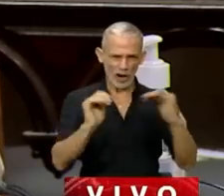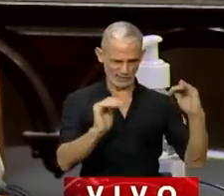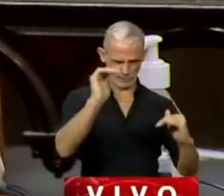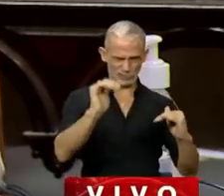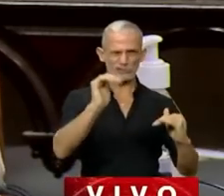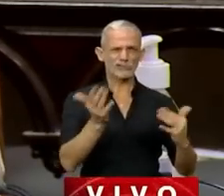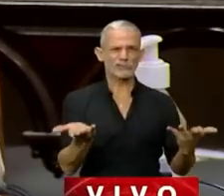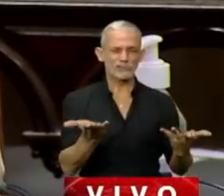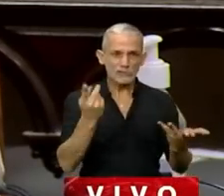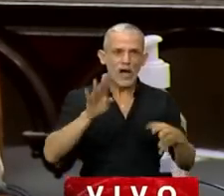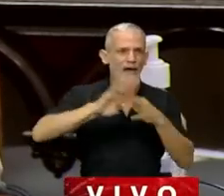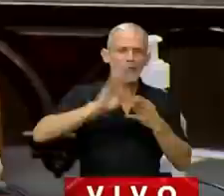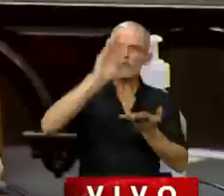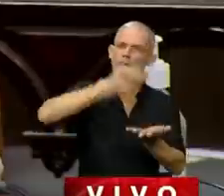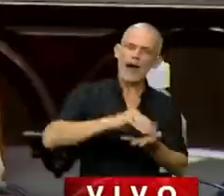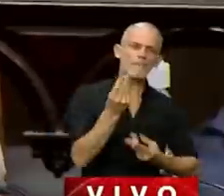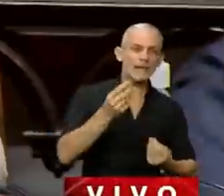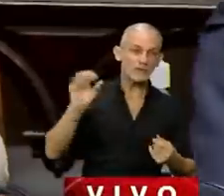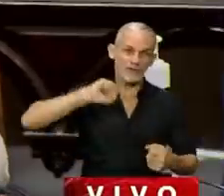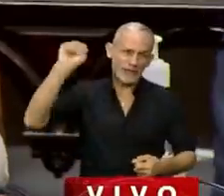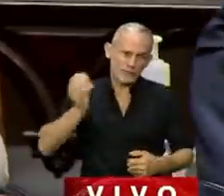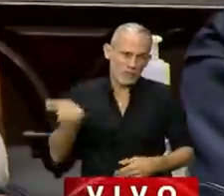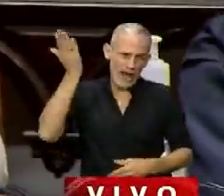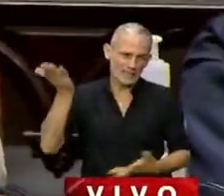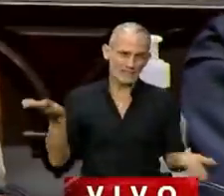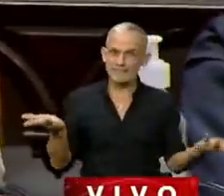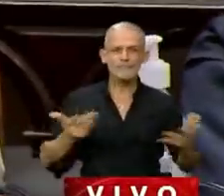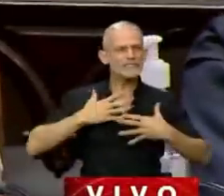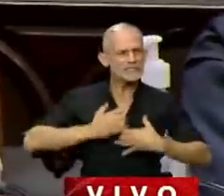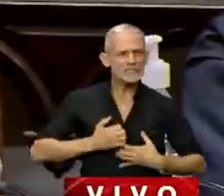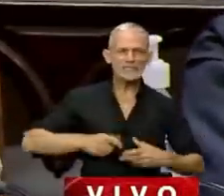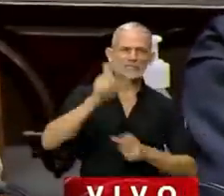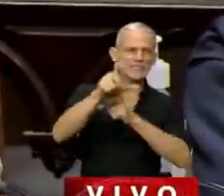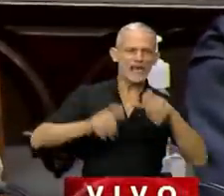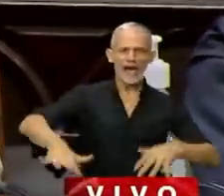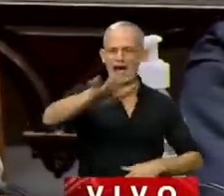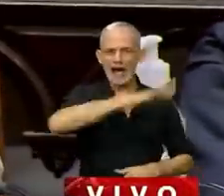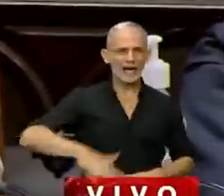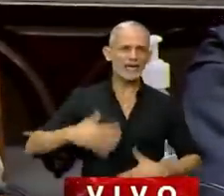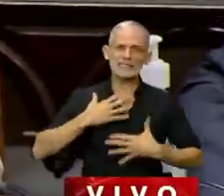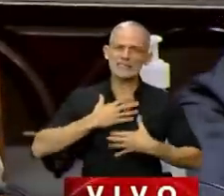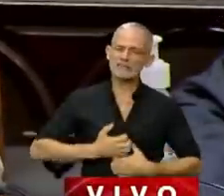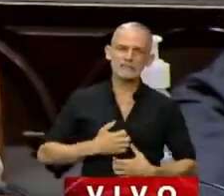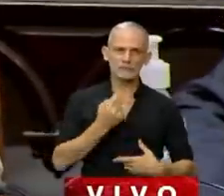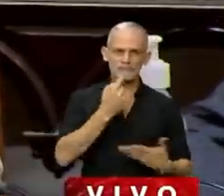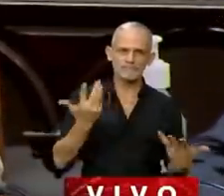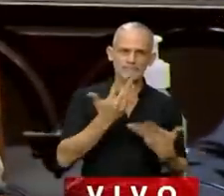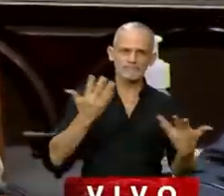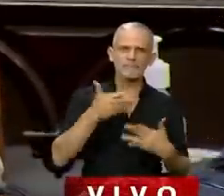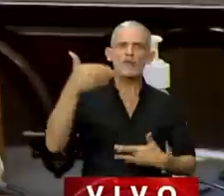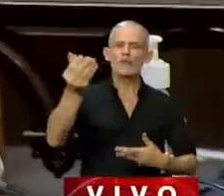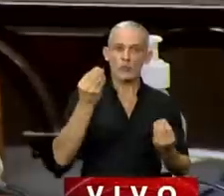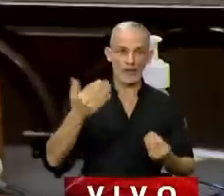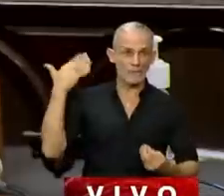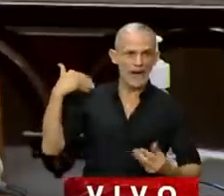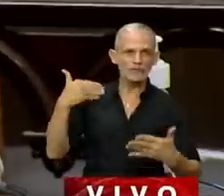esto es más deuda en pesos y más inflación. Hay angustia e incertidumbre en los argentinos frente a lo que